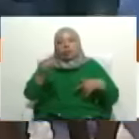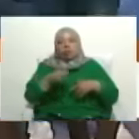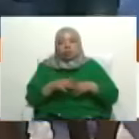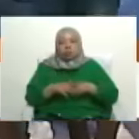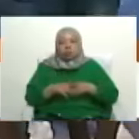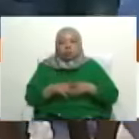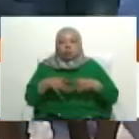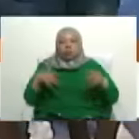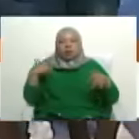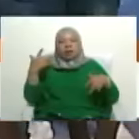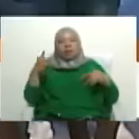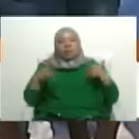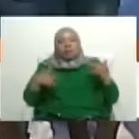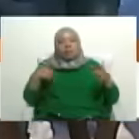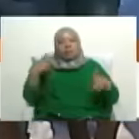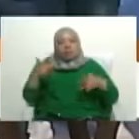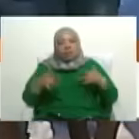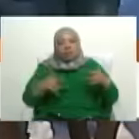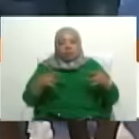de acciones extremas